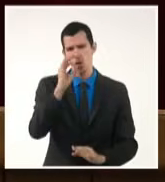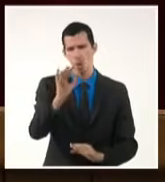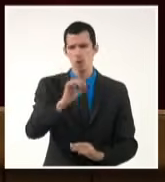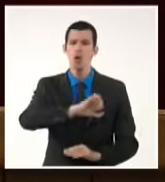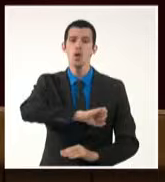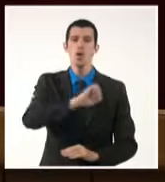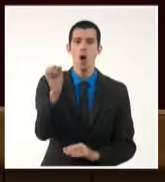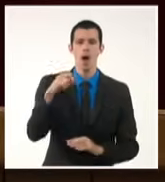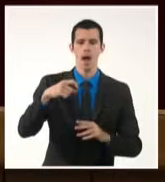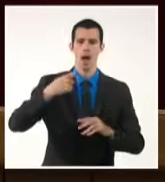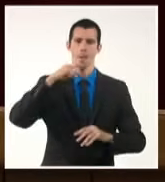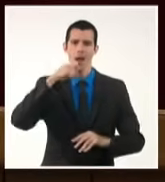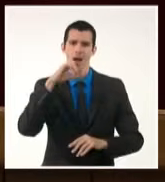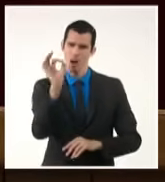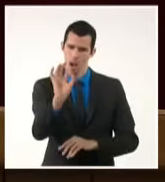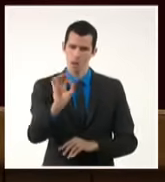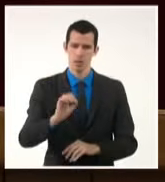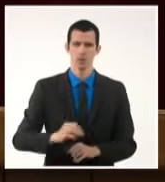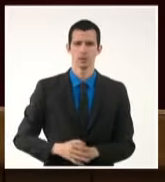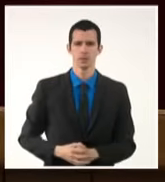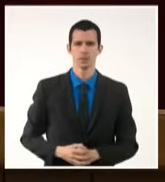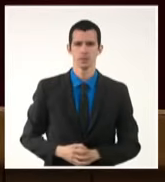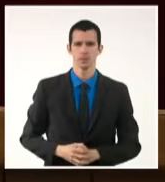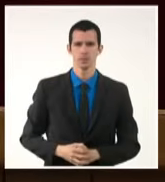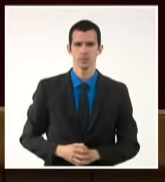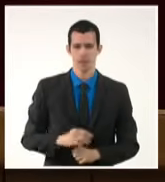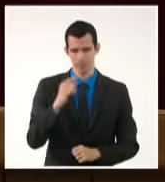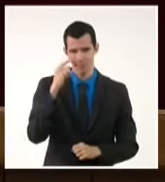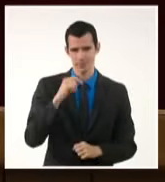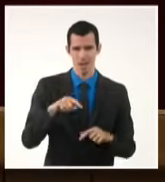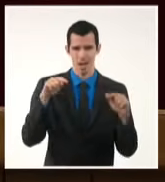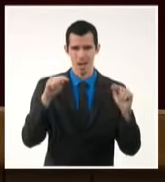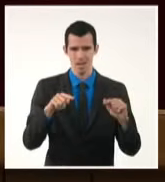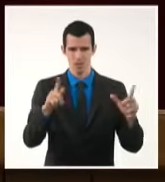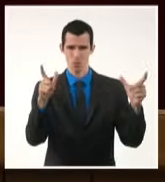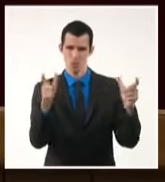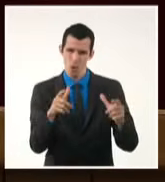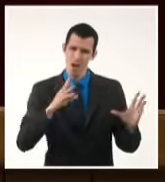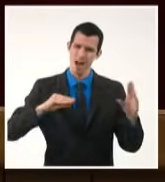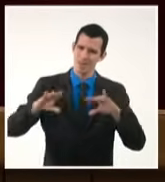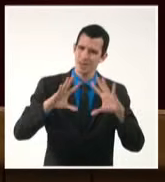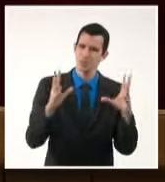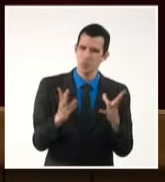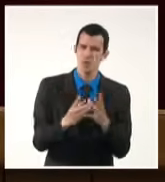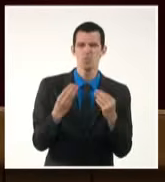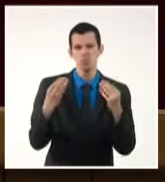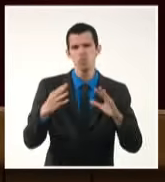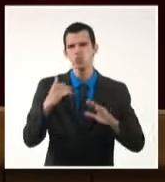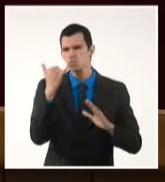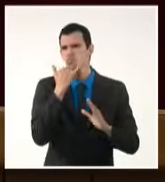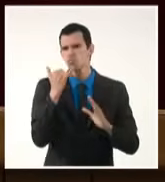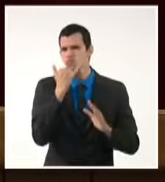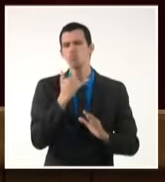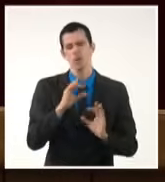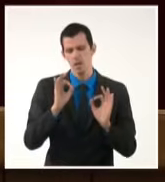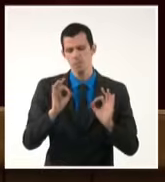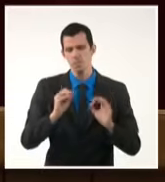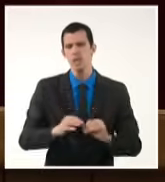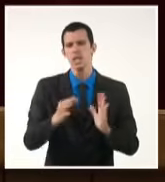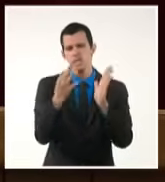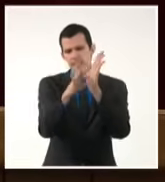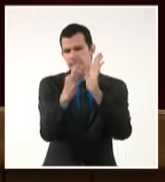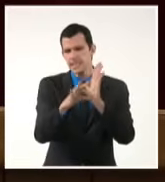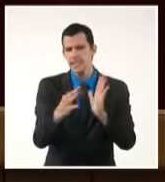cometidos. Esos errores forman parte también de la complejidad en la toma de decisiones en un contexto